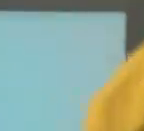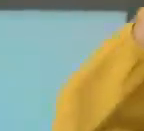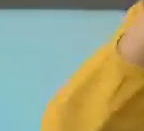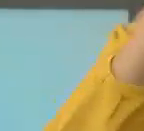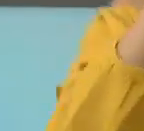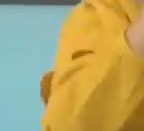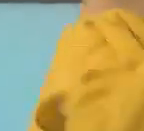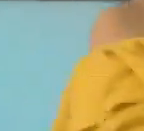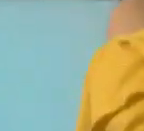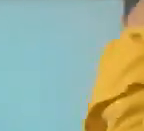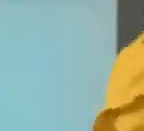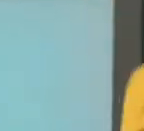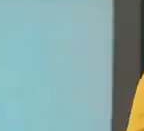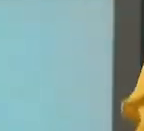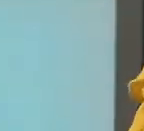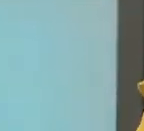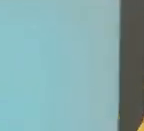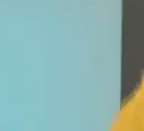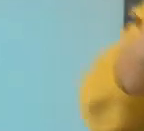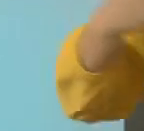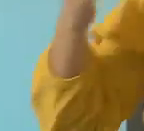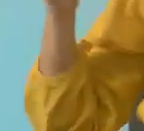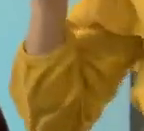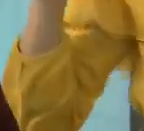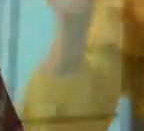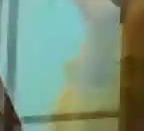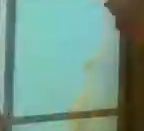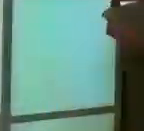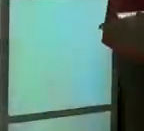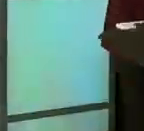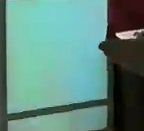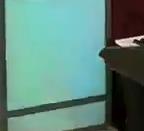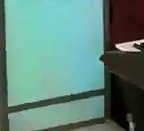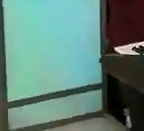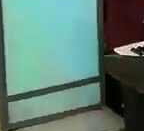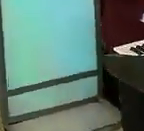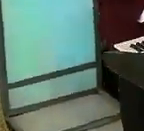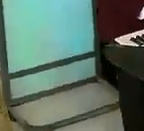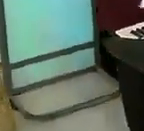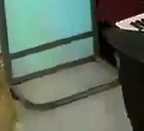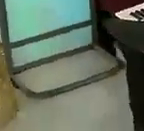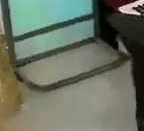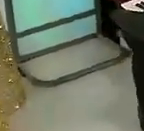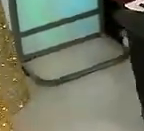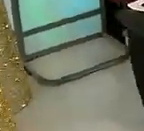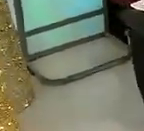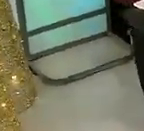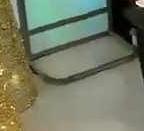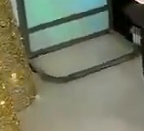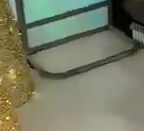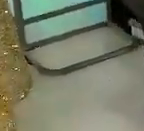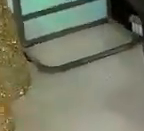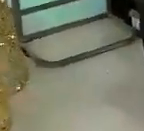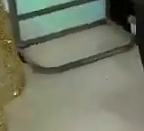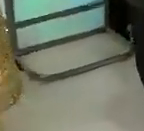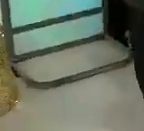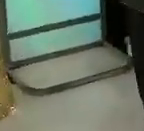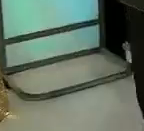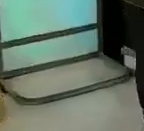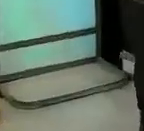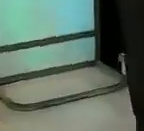deja abandonado. Si el mundo de ti se olvida y te deja